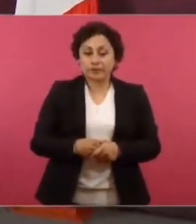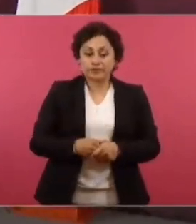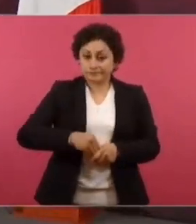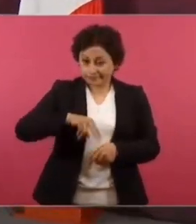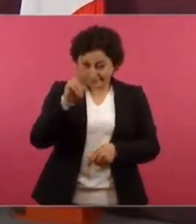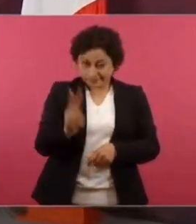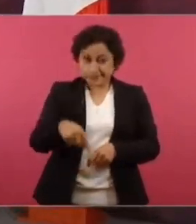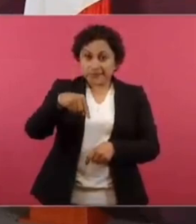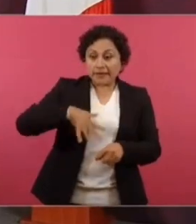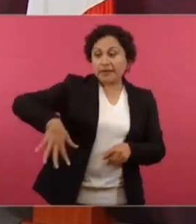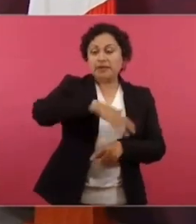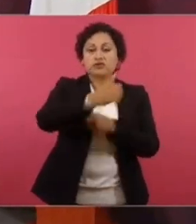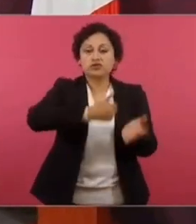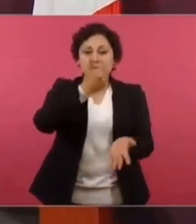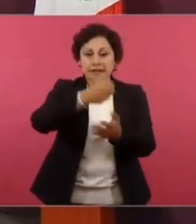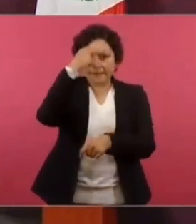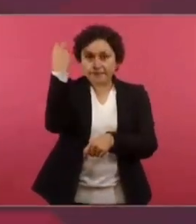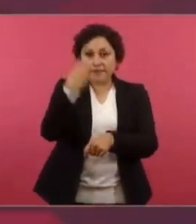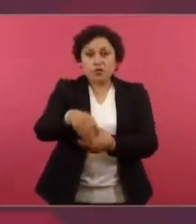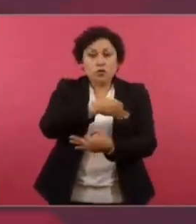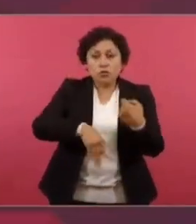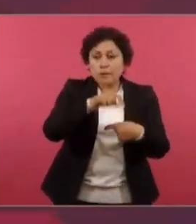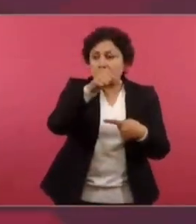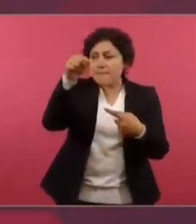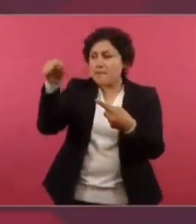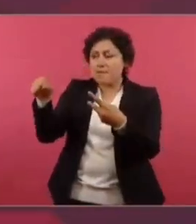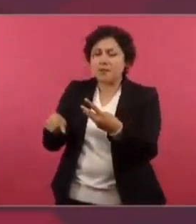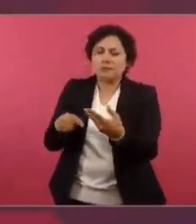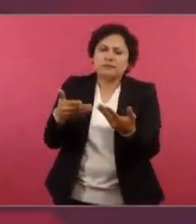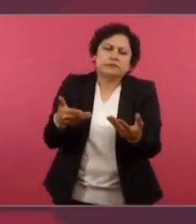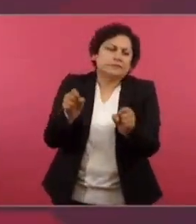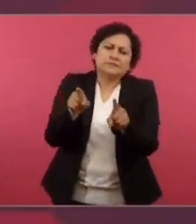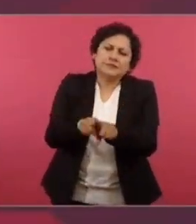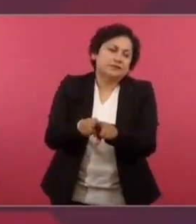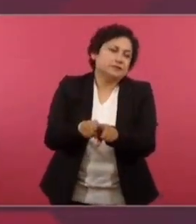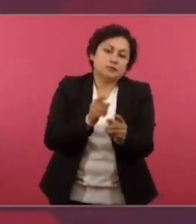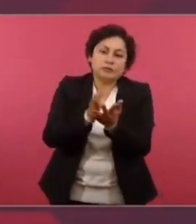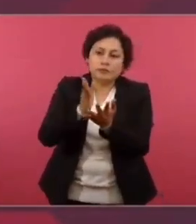todo lo que pasaba aquí, por lo mismo los medios, ofrezco disculpa, era